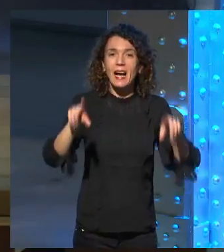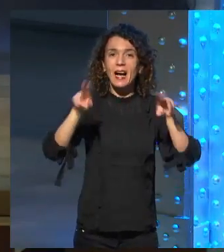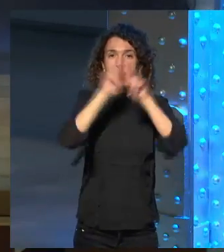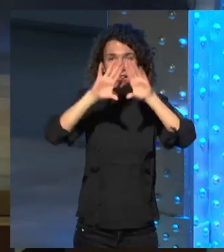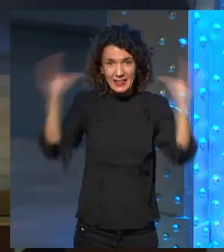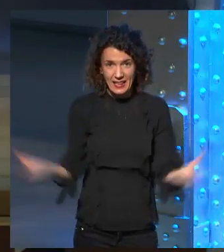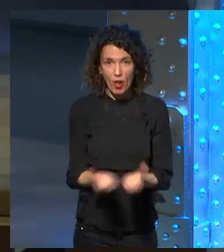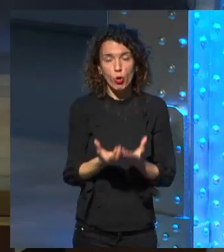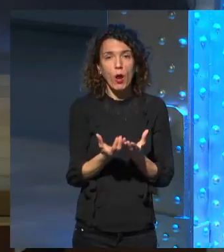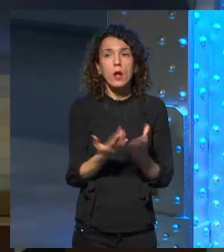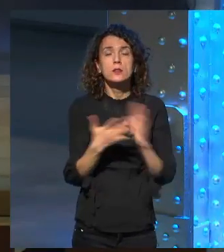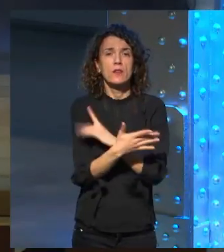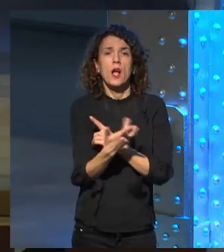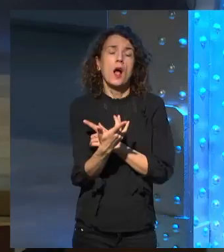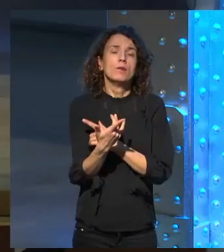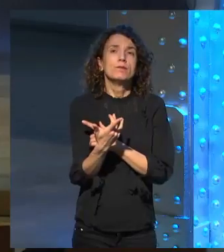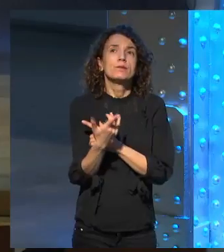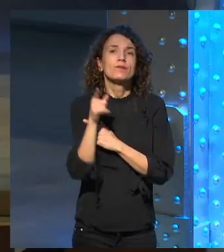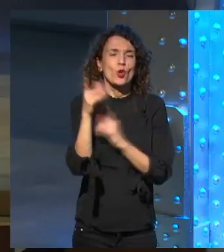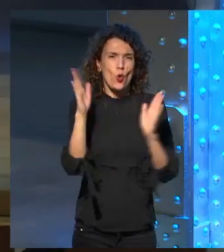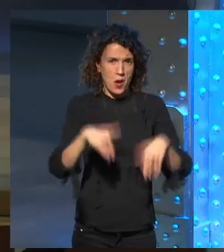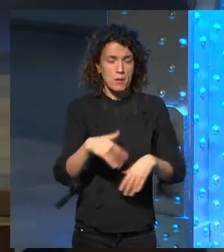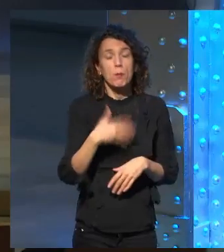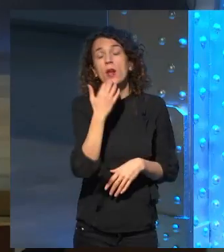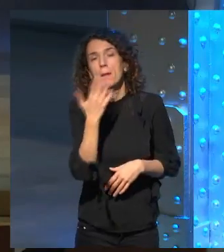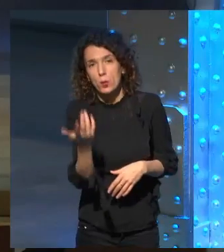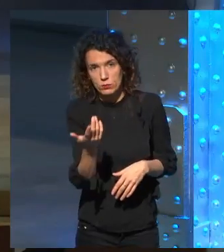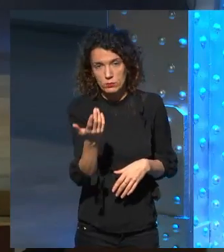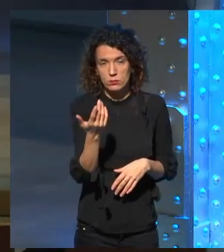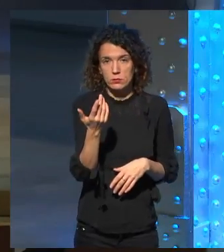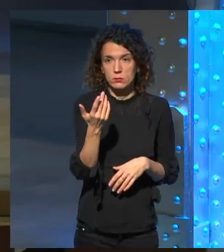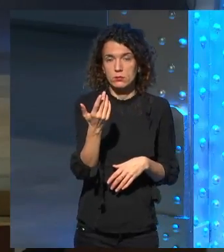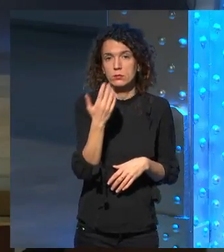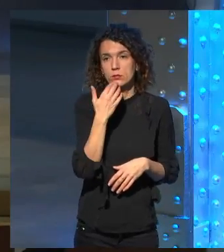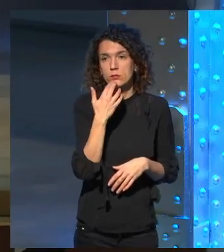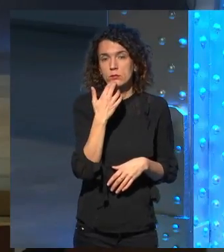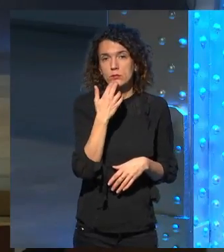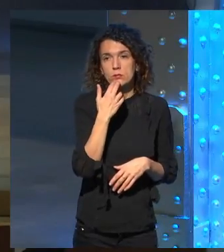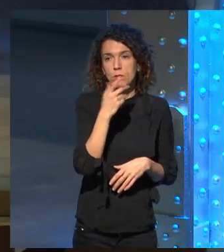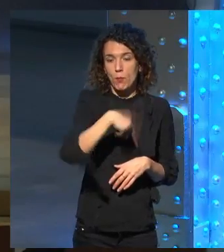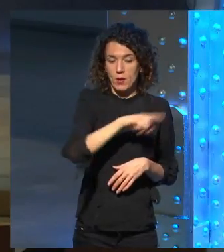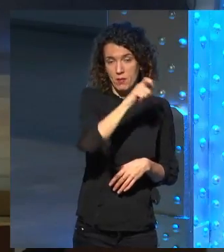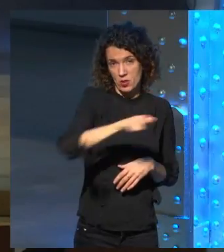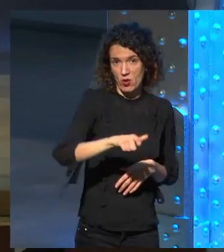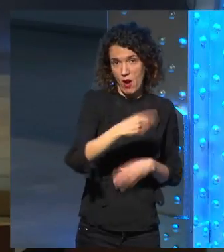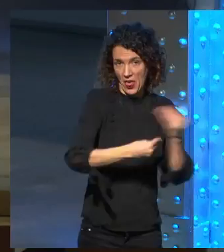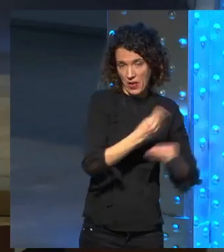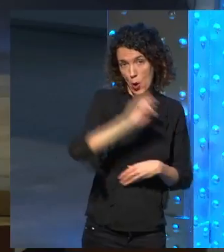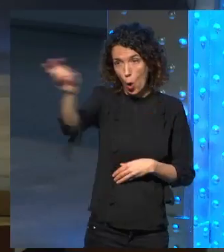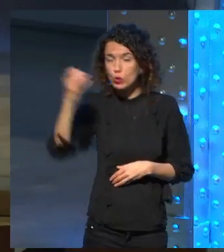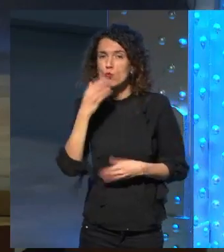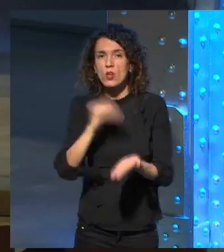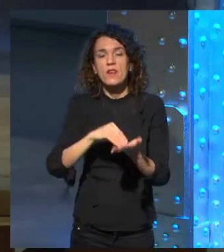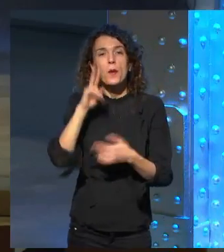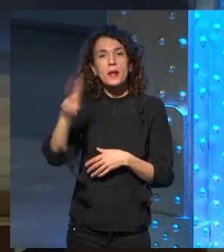internacionales eso no suele pasar. Es decir, que tú ves salvo cuando gente como vosotros lo hace, pero yo he visto